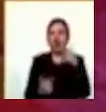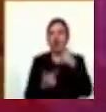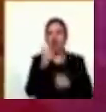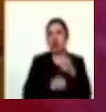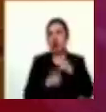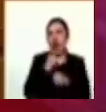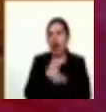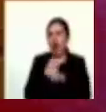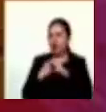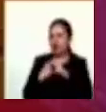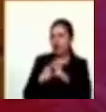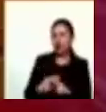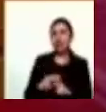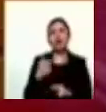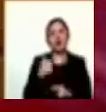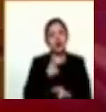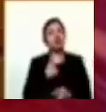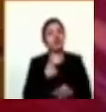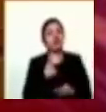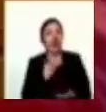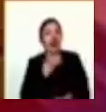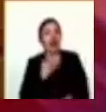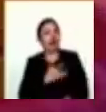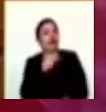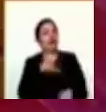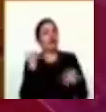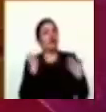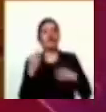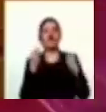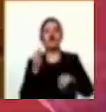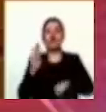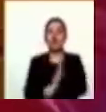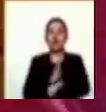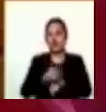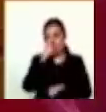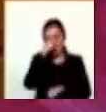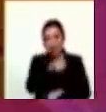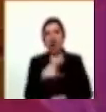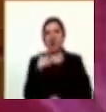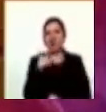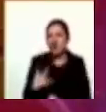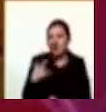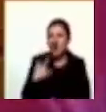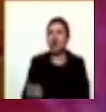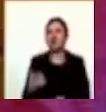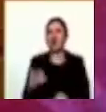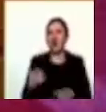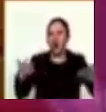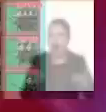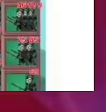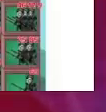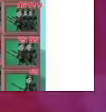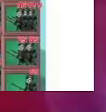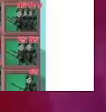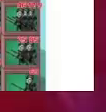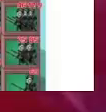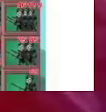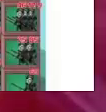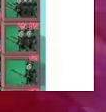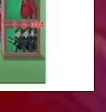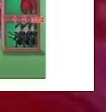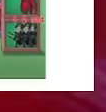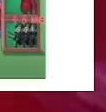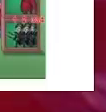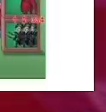fueron las declaraciones les repito de arturo saldívar lo cual pues podemos decir que desató la furia de